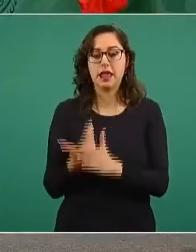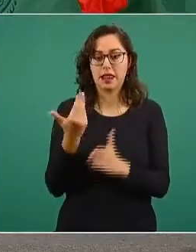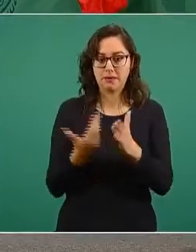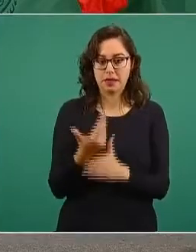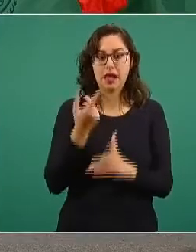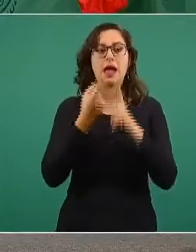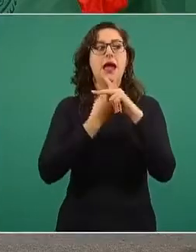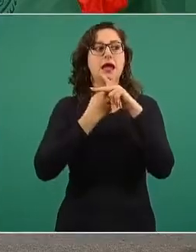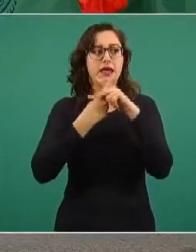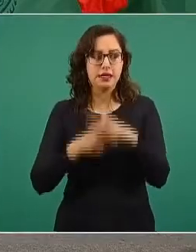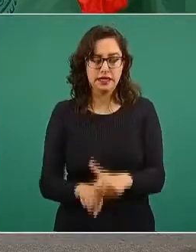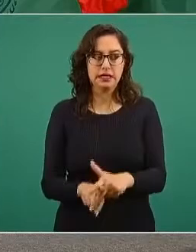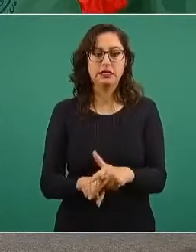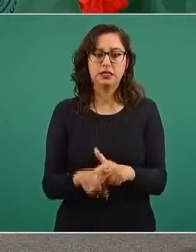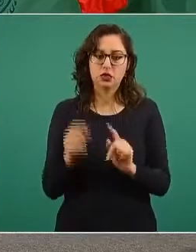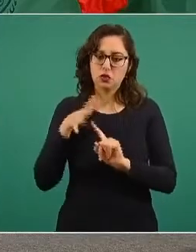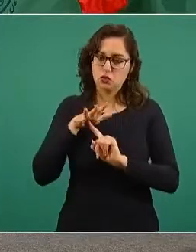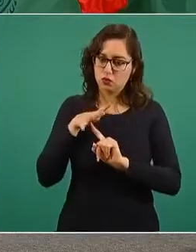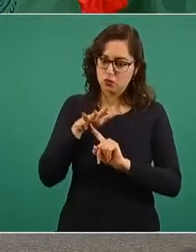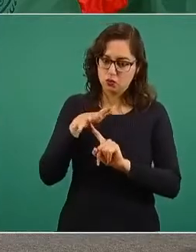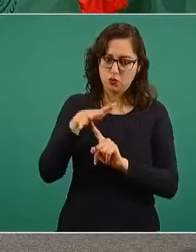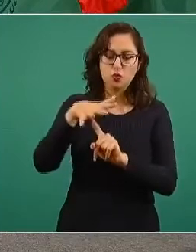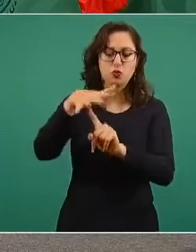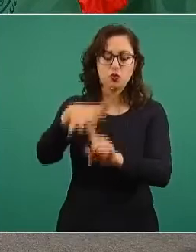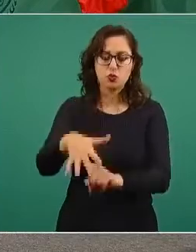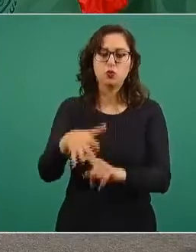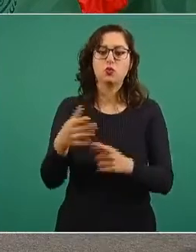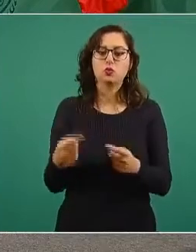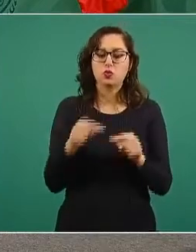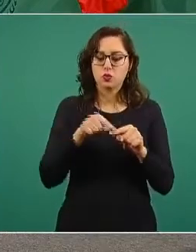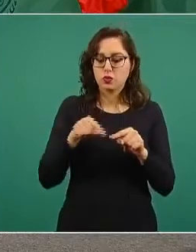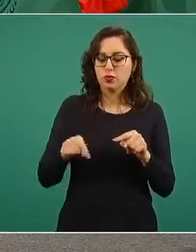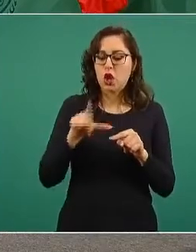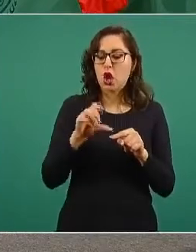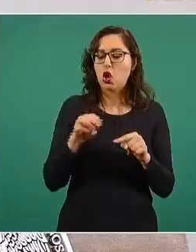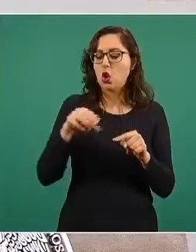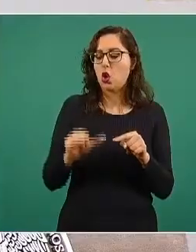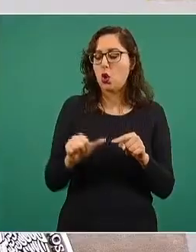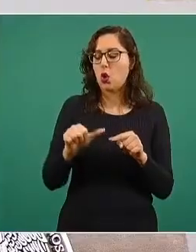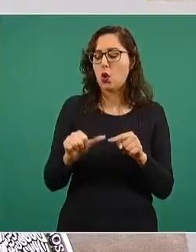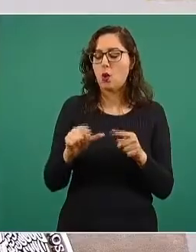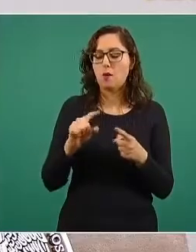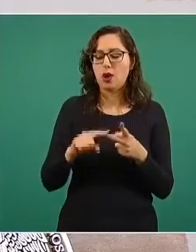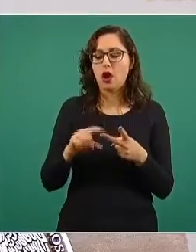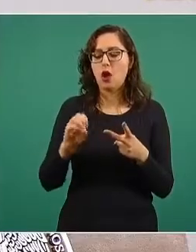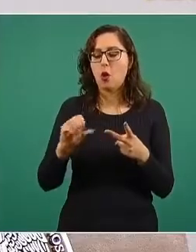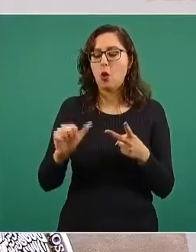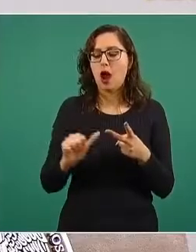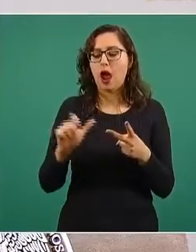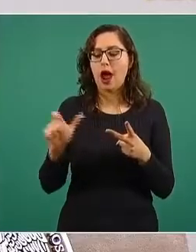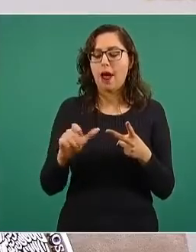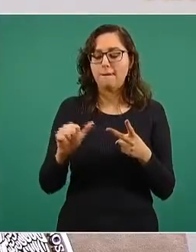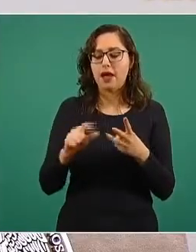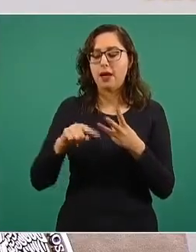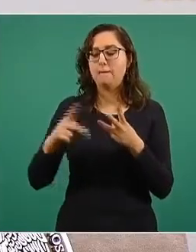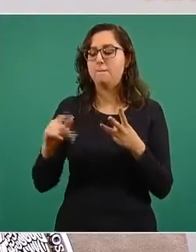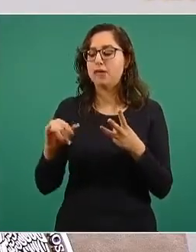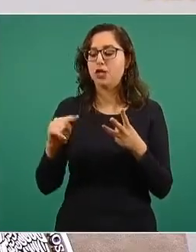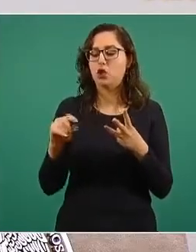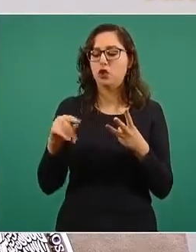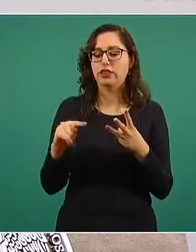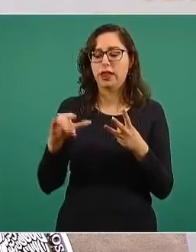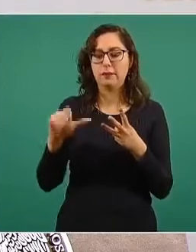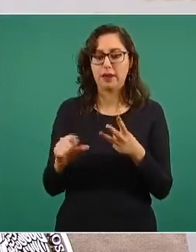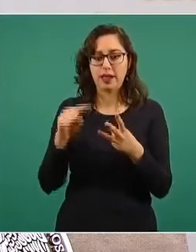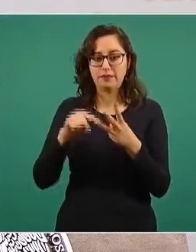vuelo un helicóptero para cubrir la ruta Loma Bonita, Huajuapan, Pinotepa, y